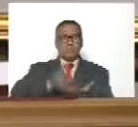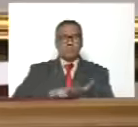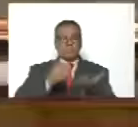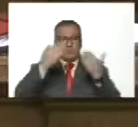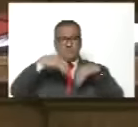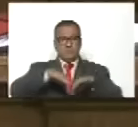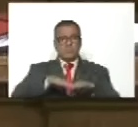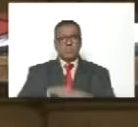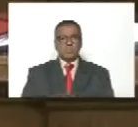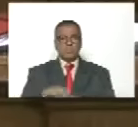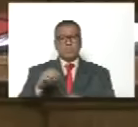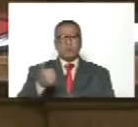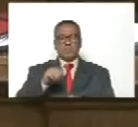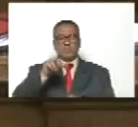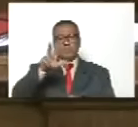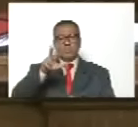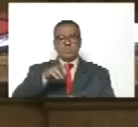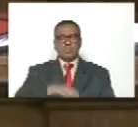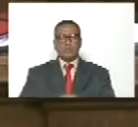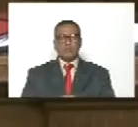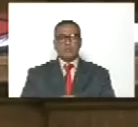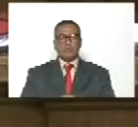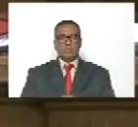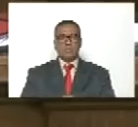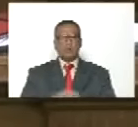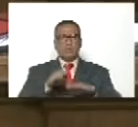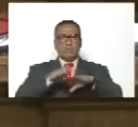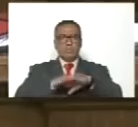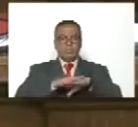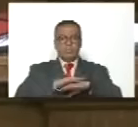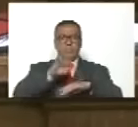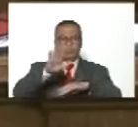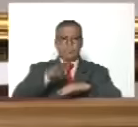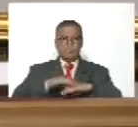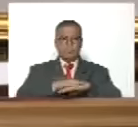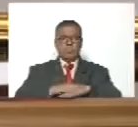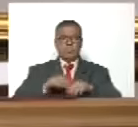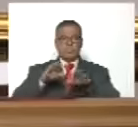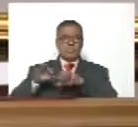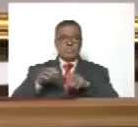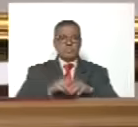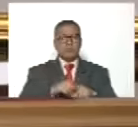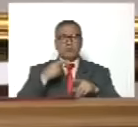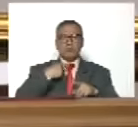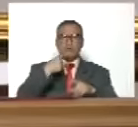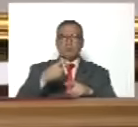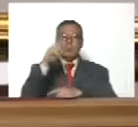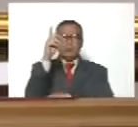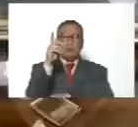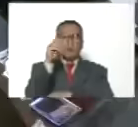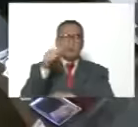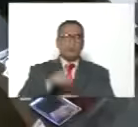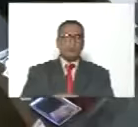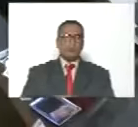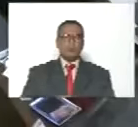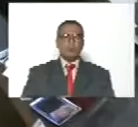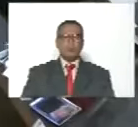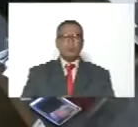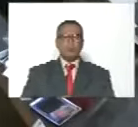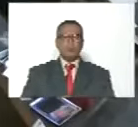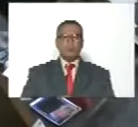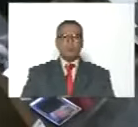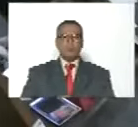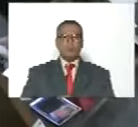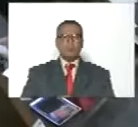Aprobado. Siguiente. Décimo tercero. Se sugiere aprobar. Ya va, disculpe, secretaria. Adelante, diputado.